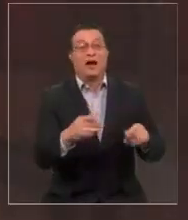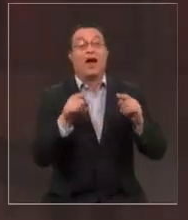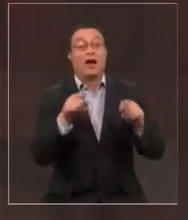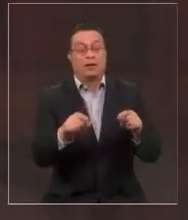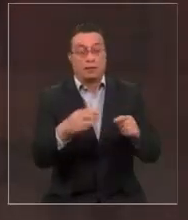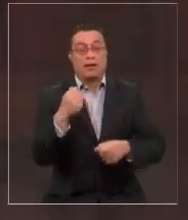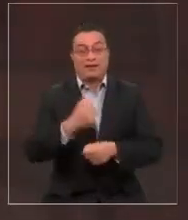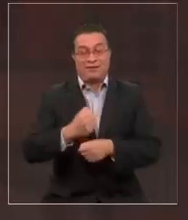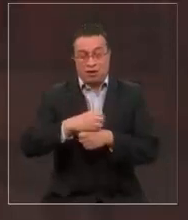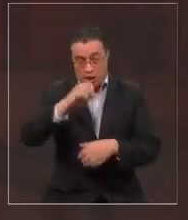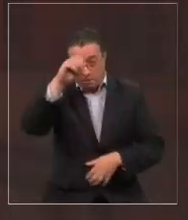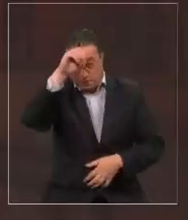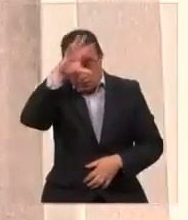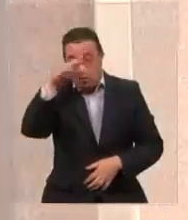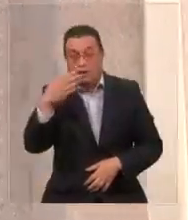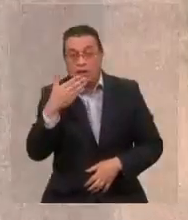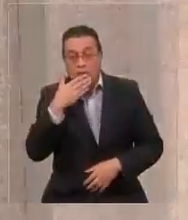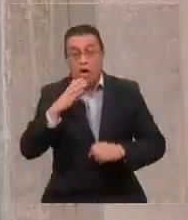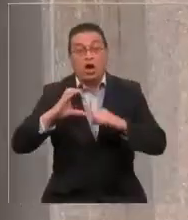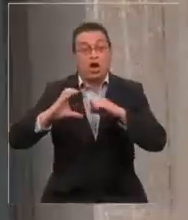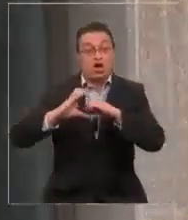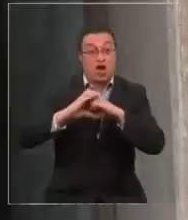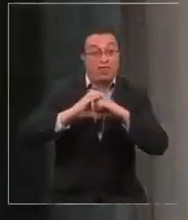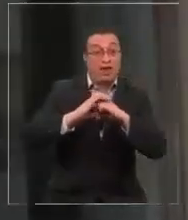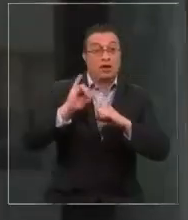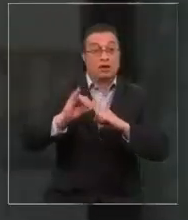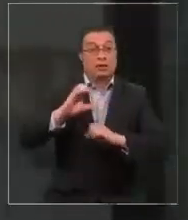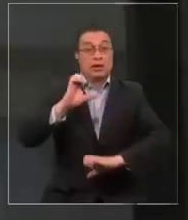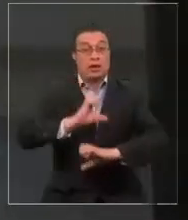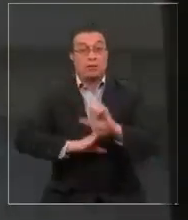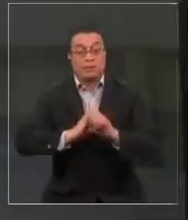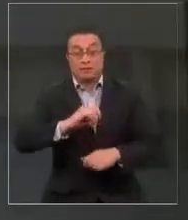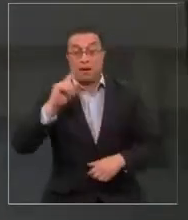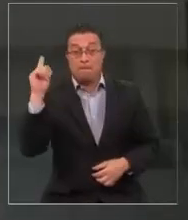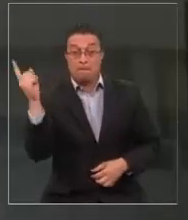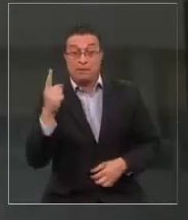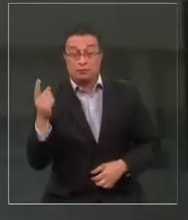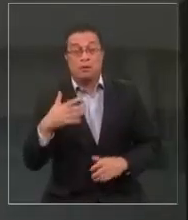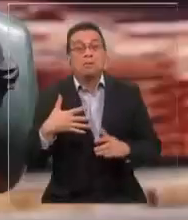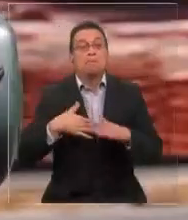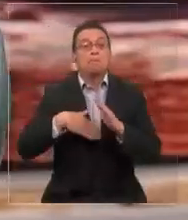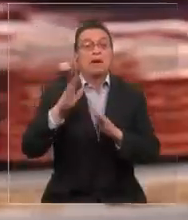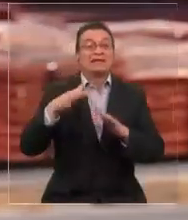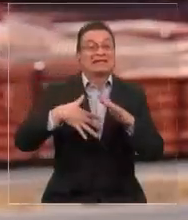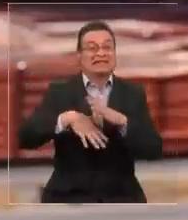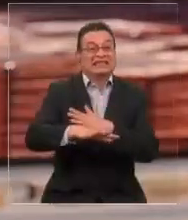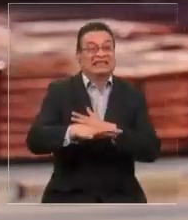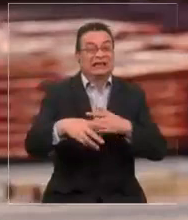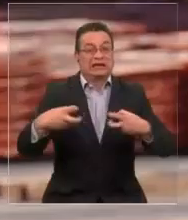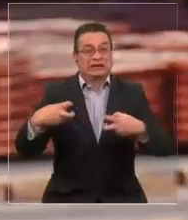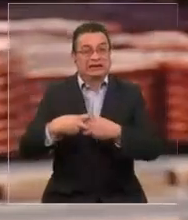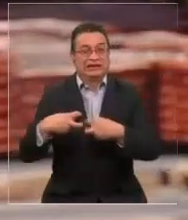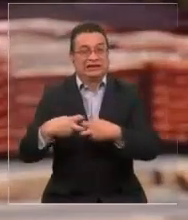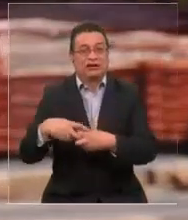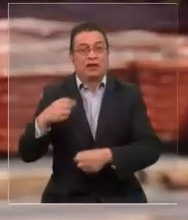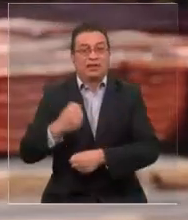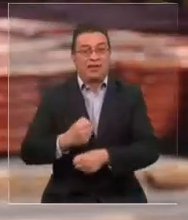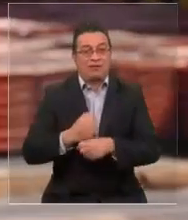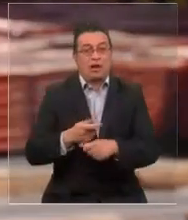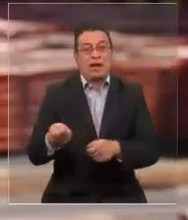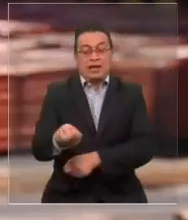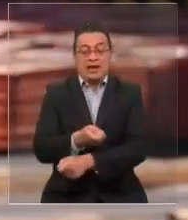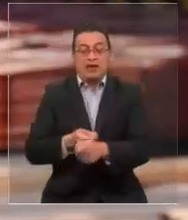trabajadores de la minería entre codelco y las empresas privadas son más de 15 los sindicatos de trabajadores que tendrán